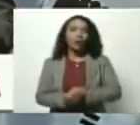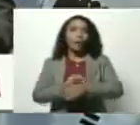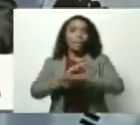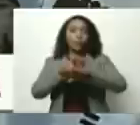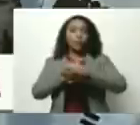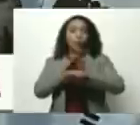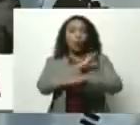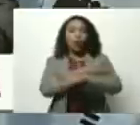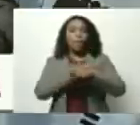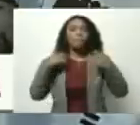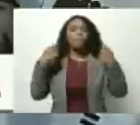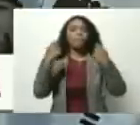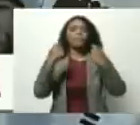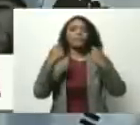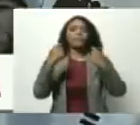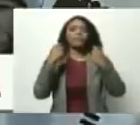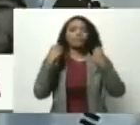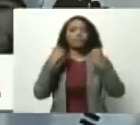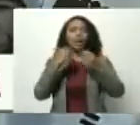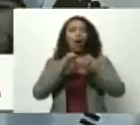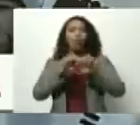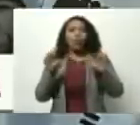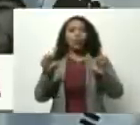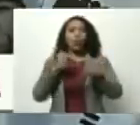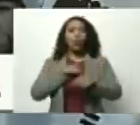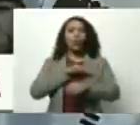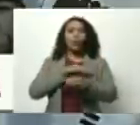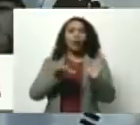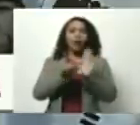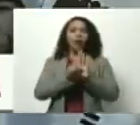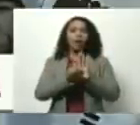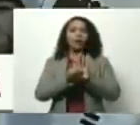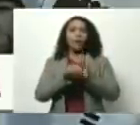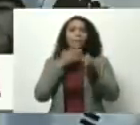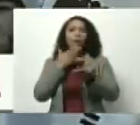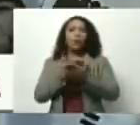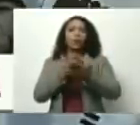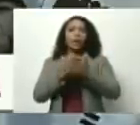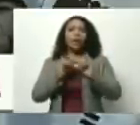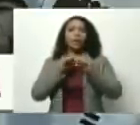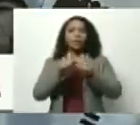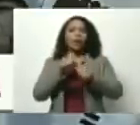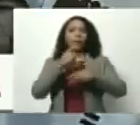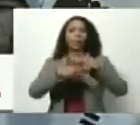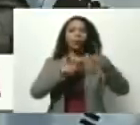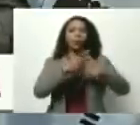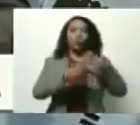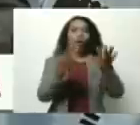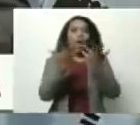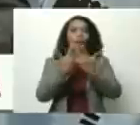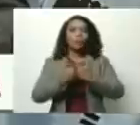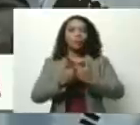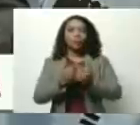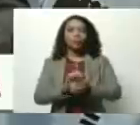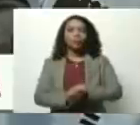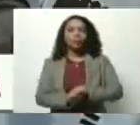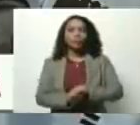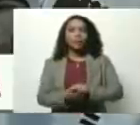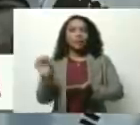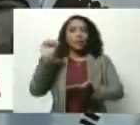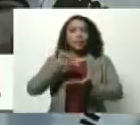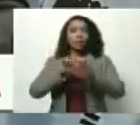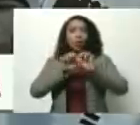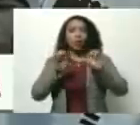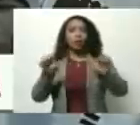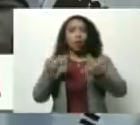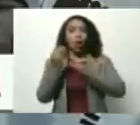del Poder Popular para la Educación, en nuestra ley, les proponemos iniciar los procedimientos administrativos a los centros